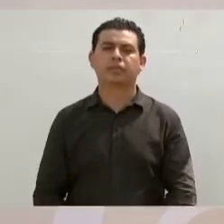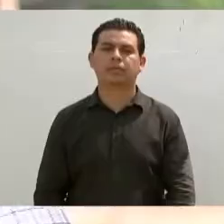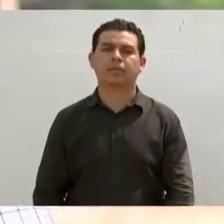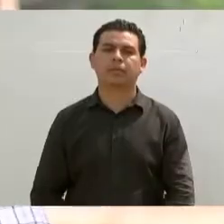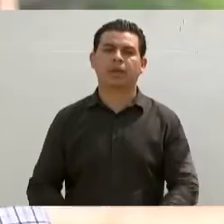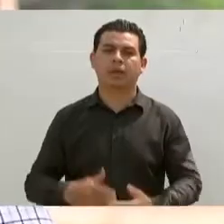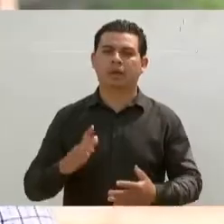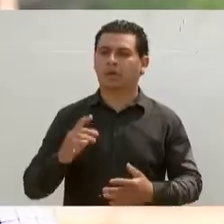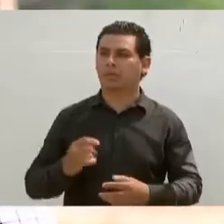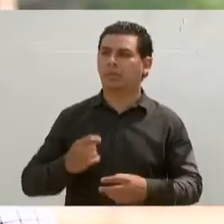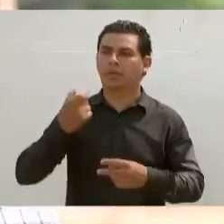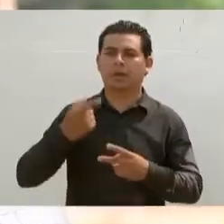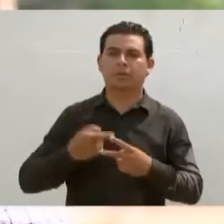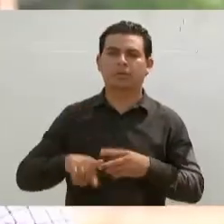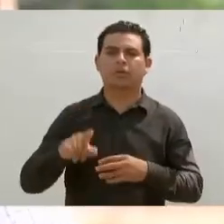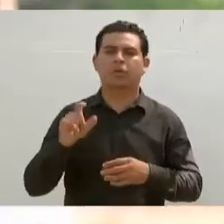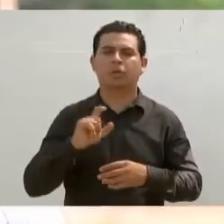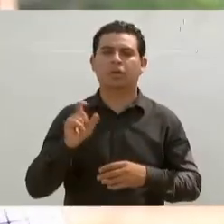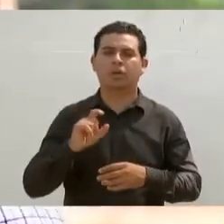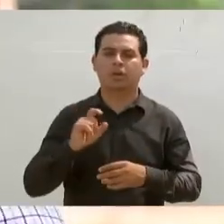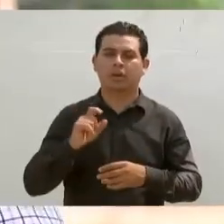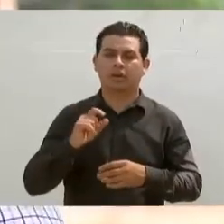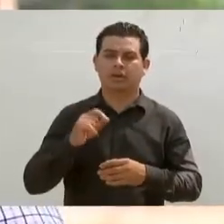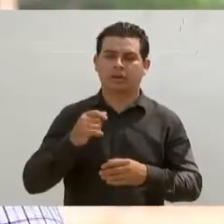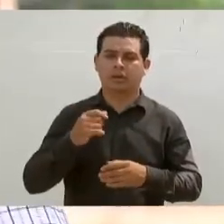que inició en el mes de,